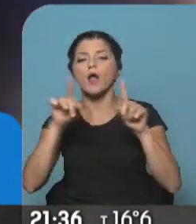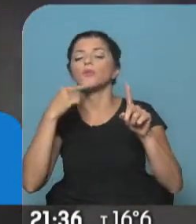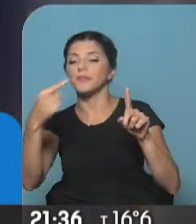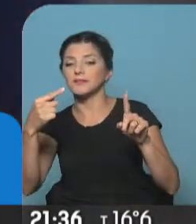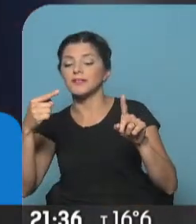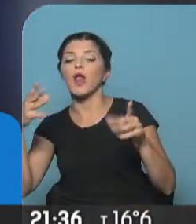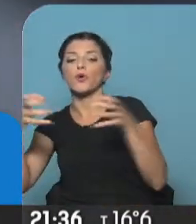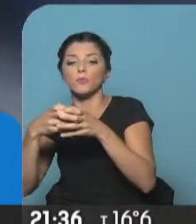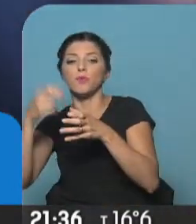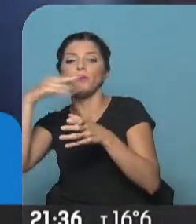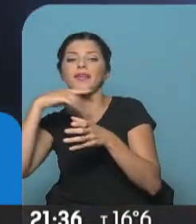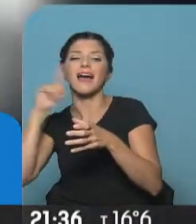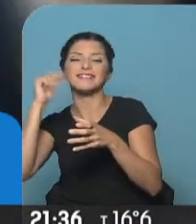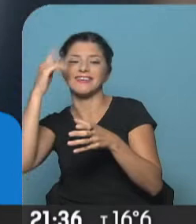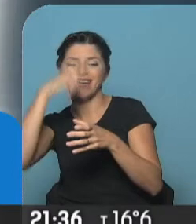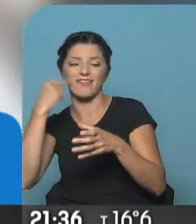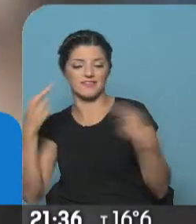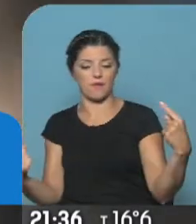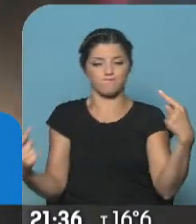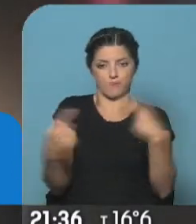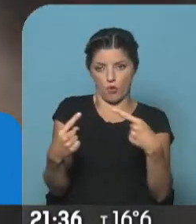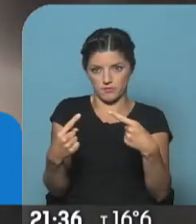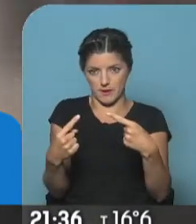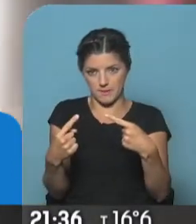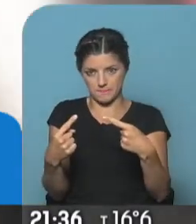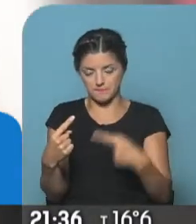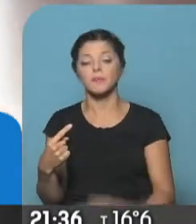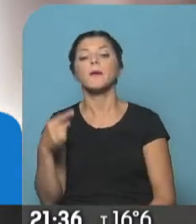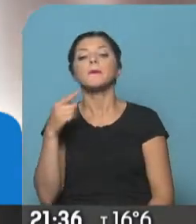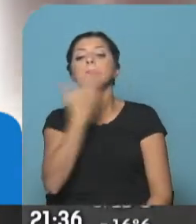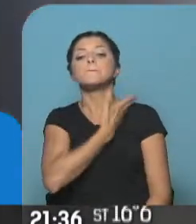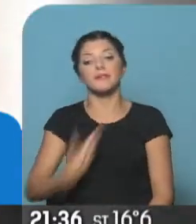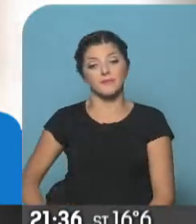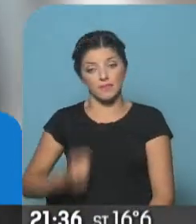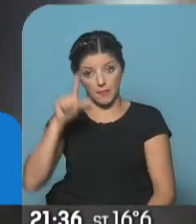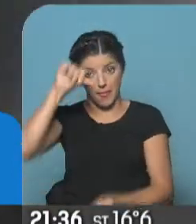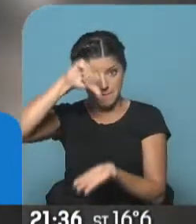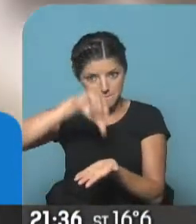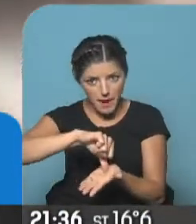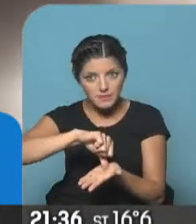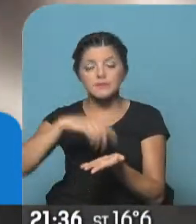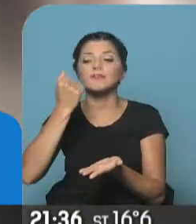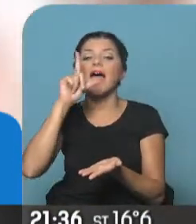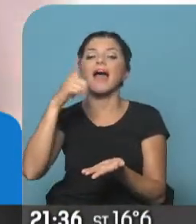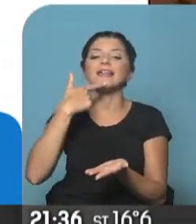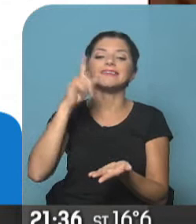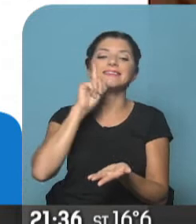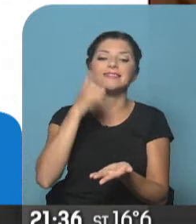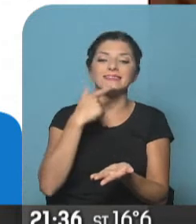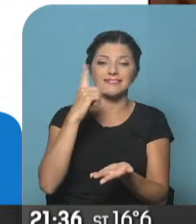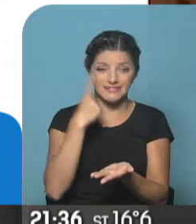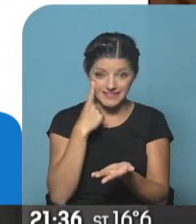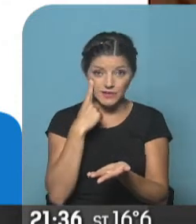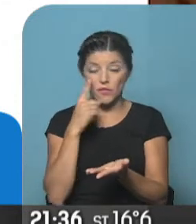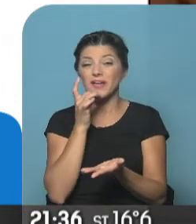grupo yihadista. El presidente egipcio, Abdel Fattah al-Sisi, convocó a una reunión de emergencia poco después del